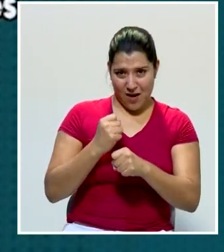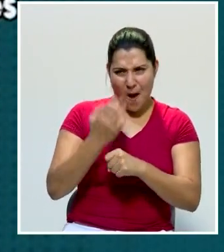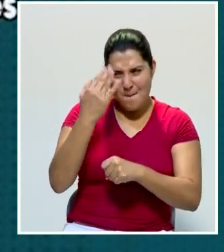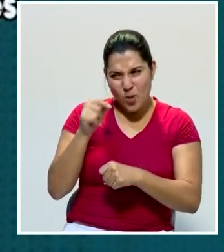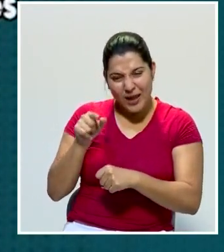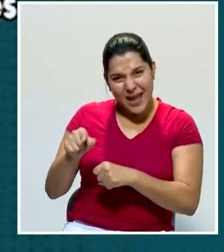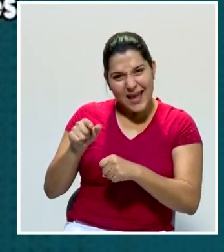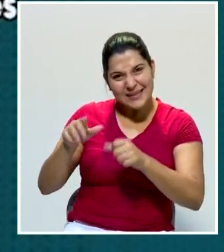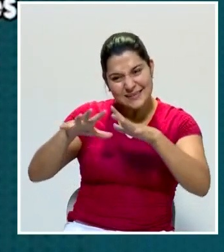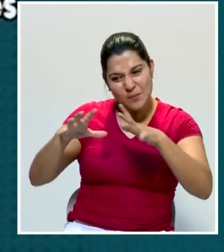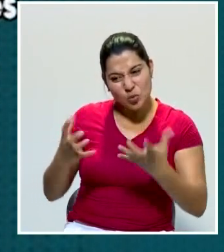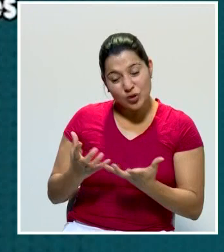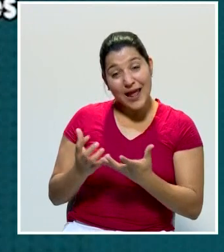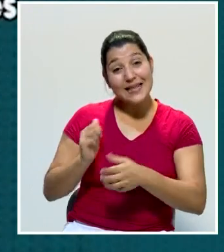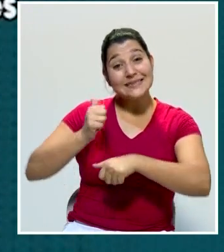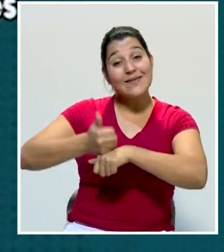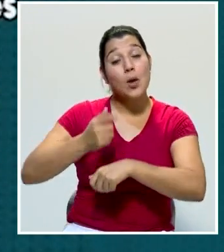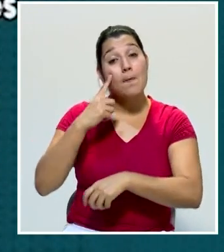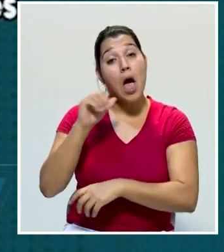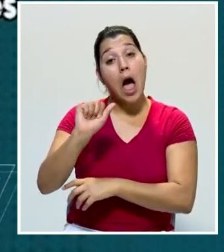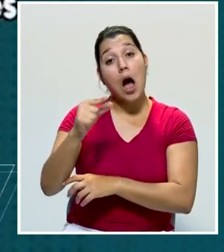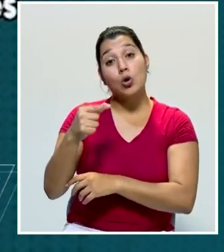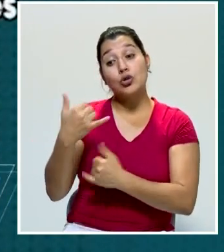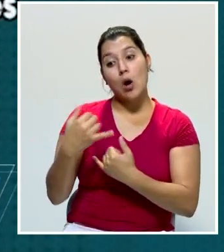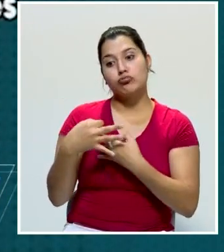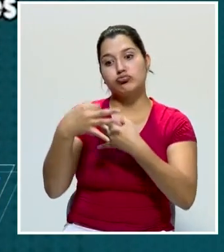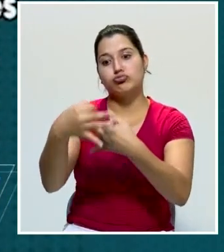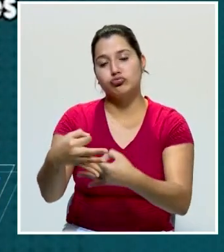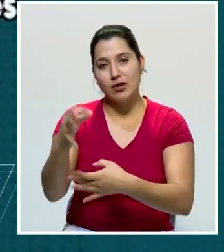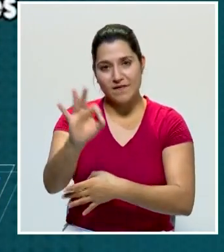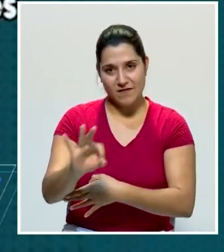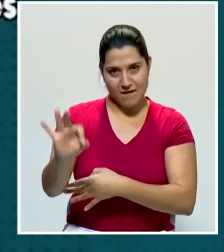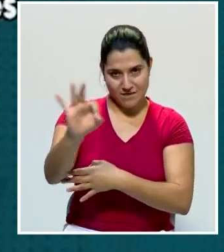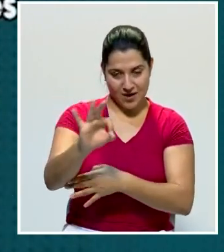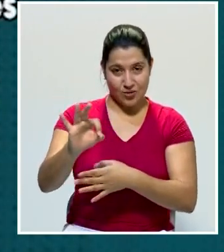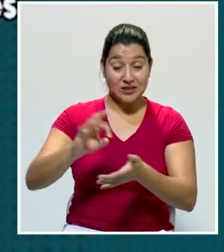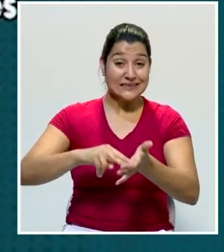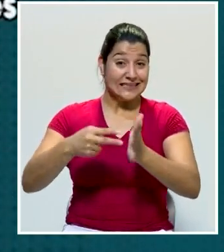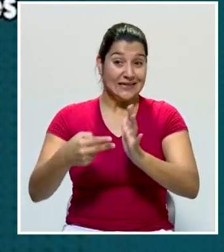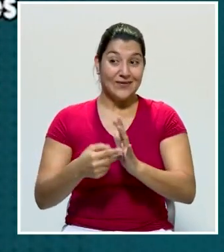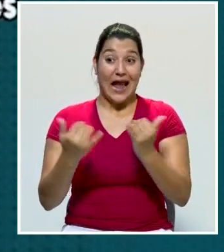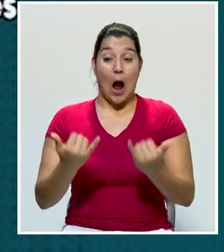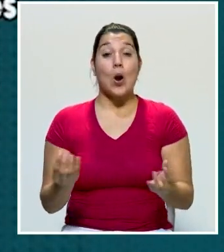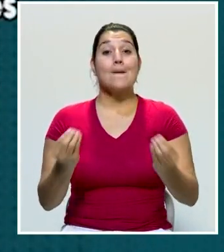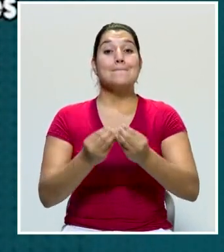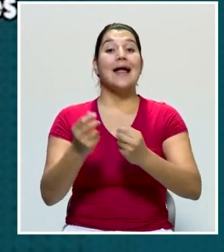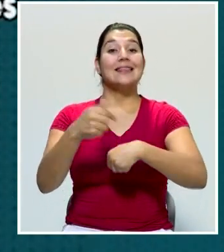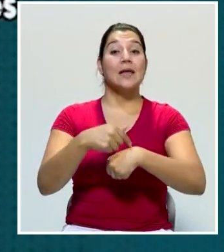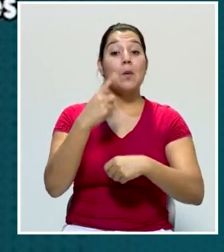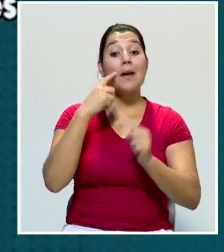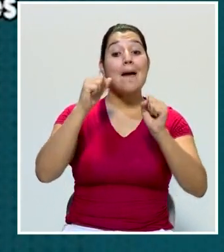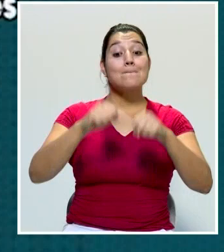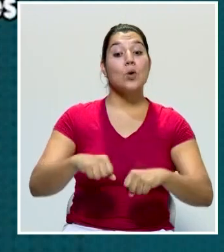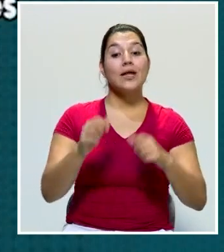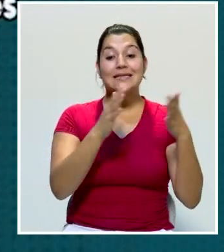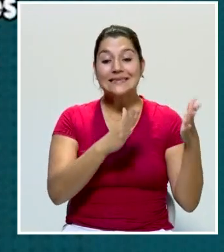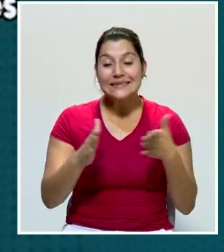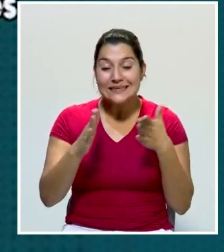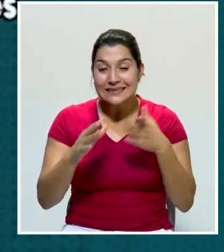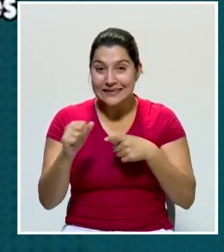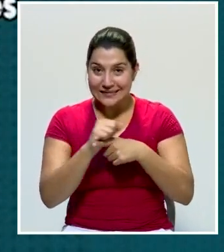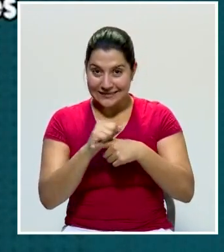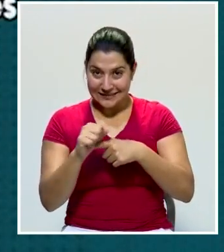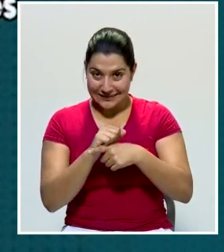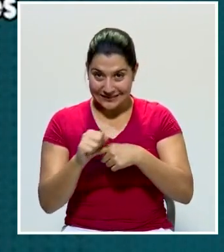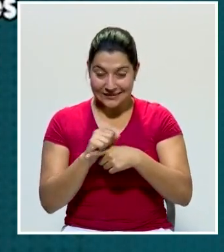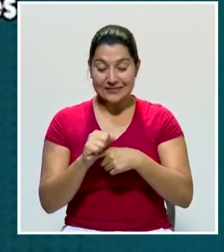para agosto de este año. Ahora con esto podemos decir que compramos algunos meses en el sentido de planificación y ejecución, aseguró